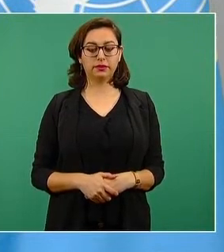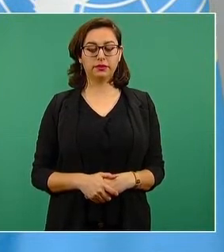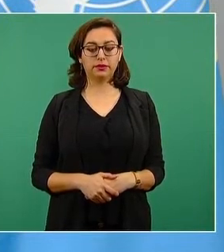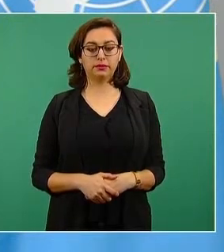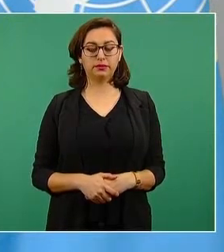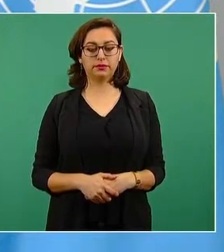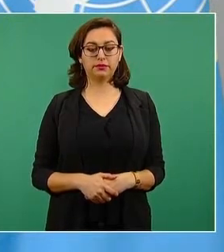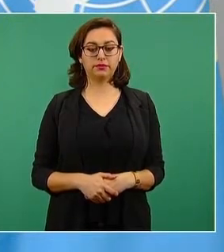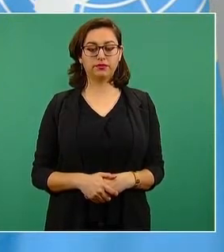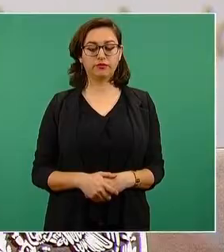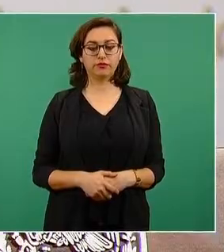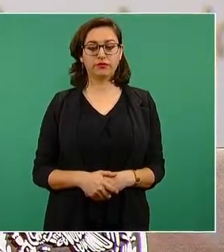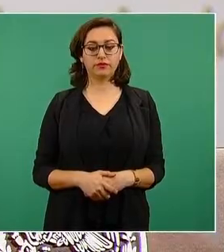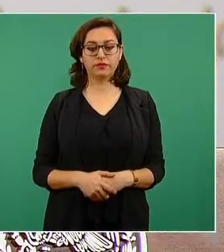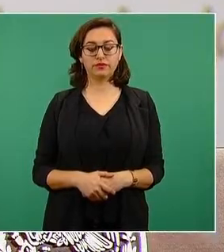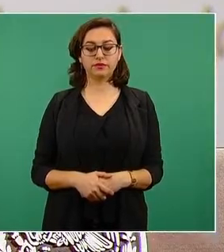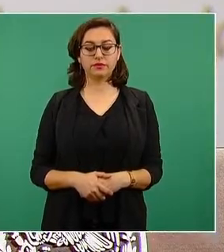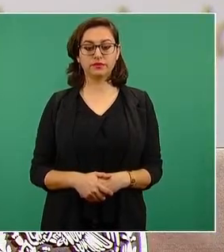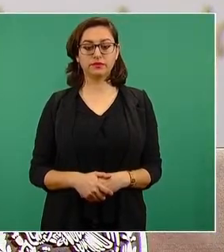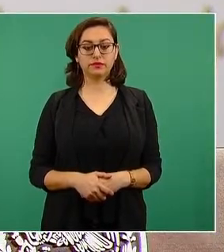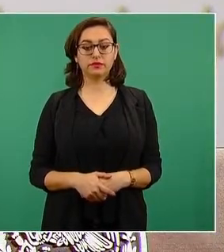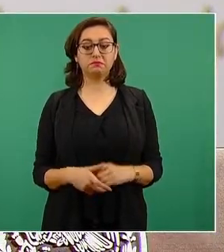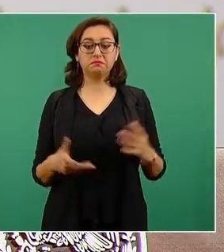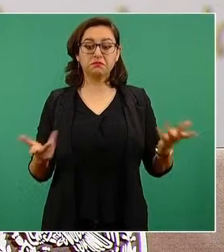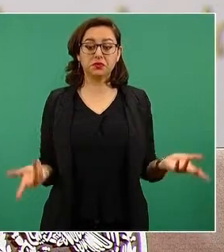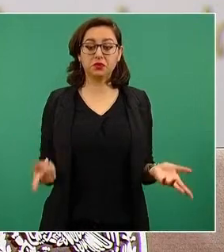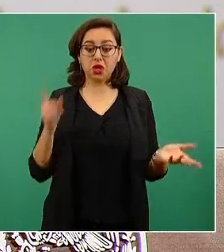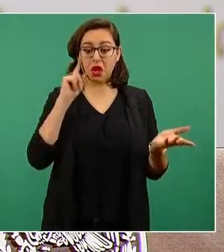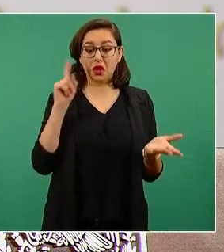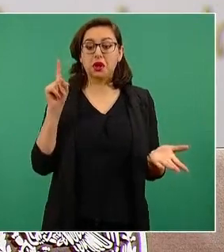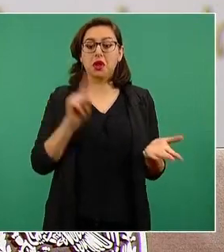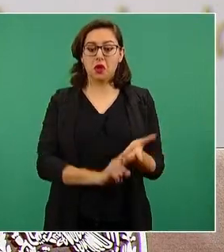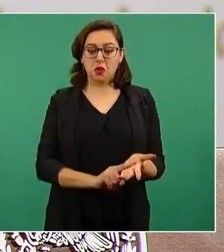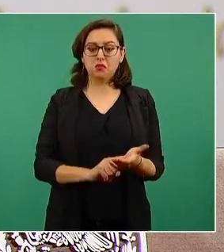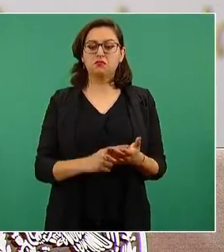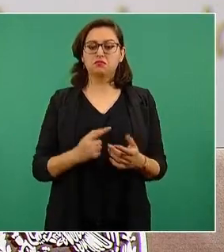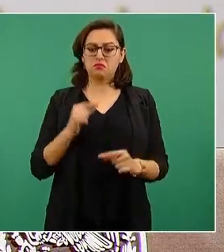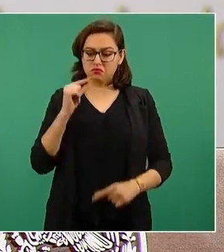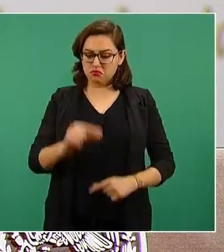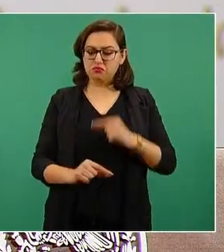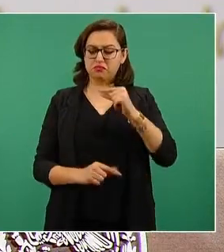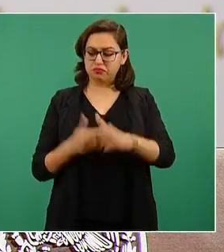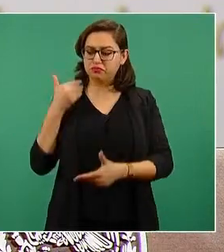denuncias de entregas de notarías a